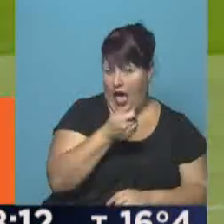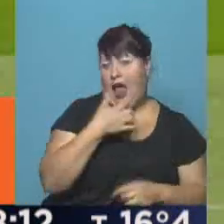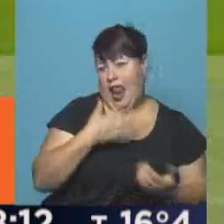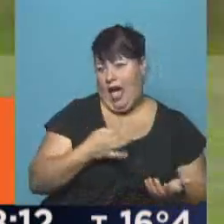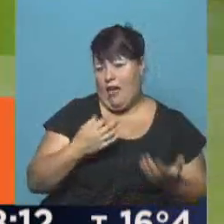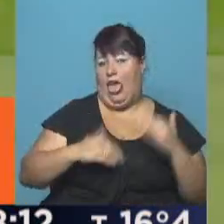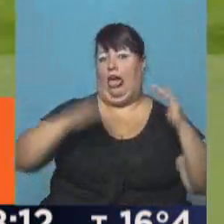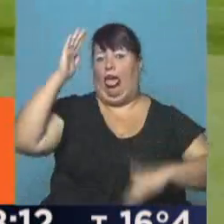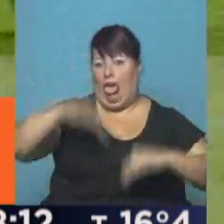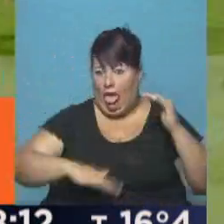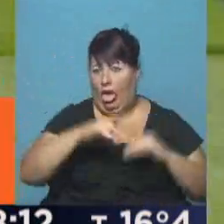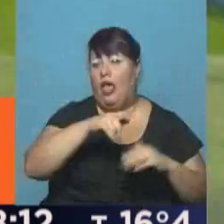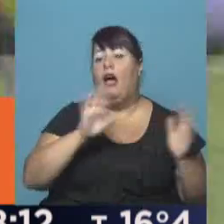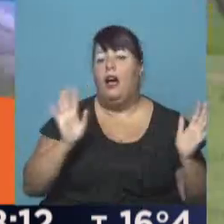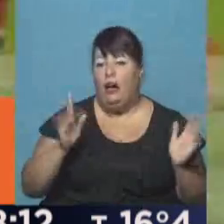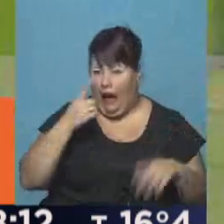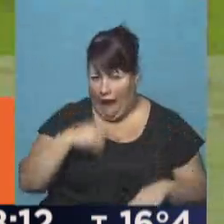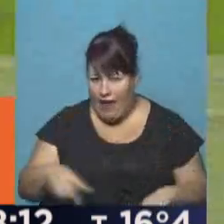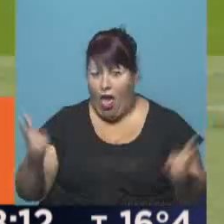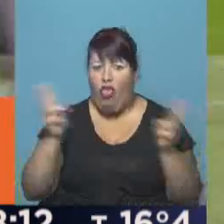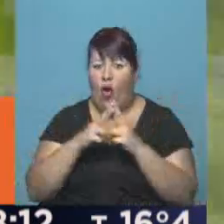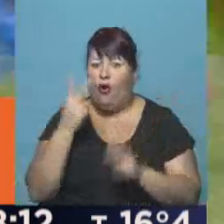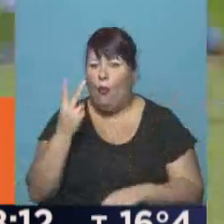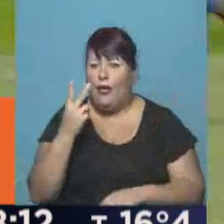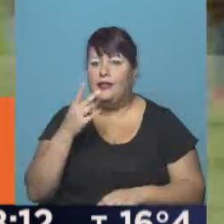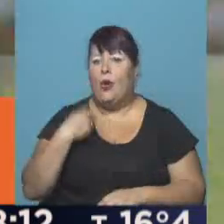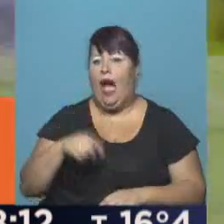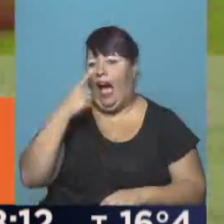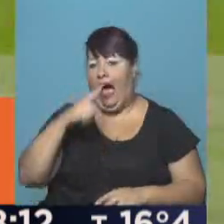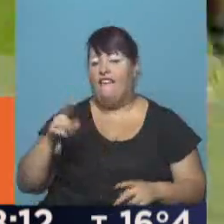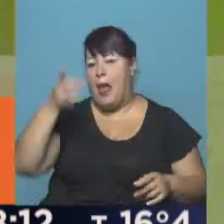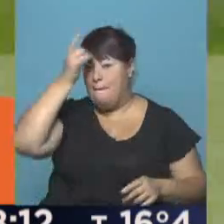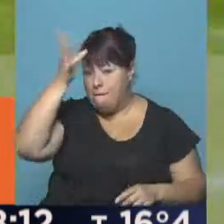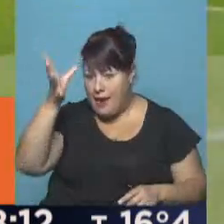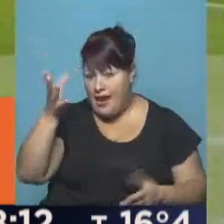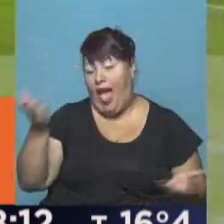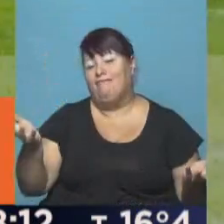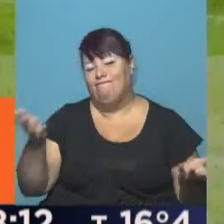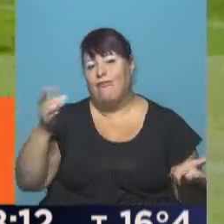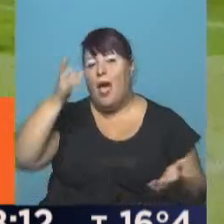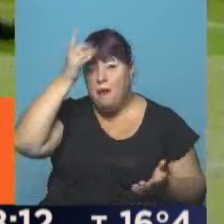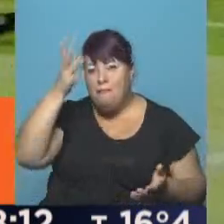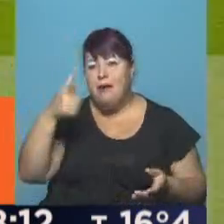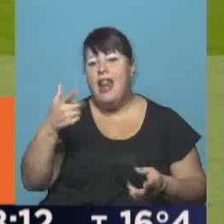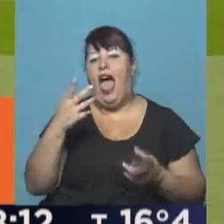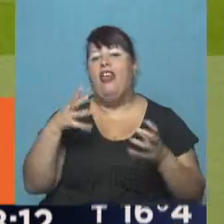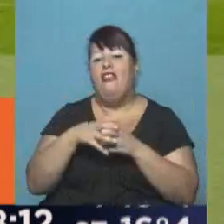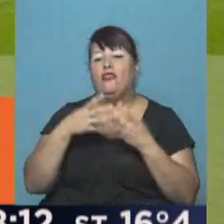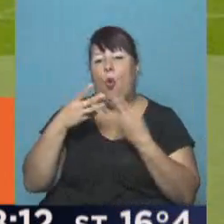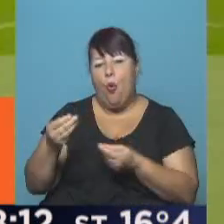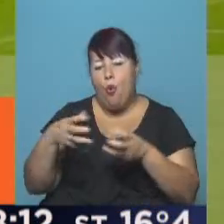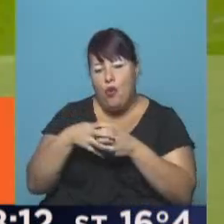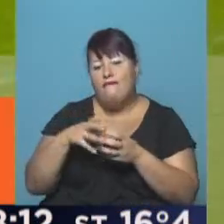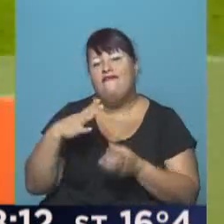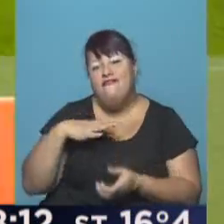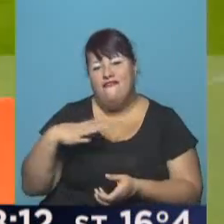con sobresaltos. Bueno, terminó empatando las dos veces Huracán y terminó yendo a los penales, lo cual después Defensores Unidos quizá le